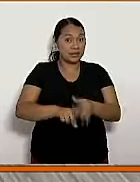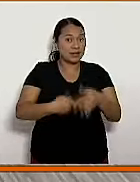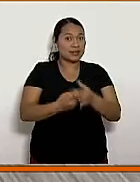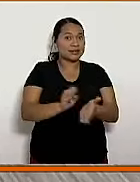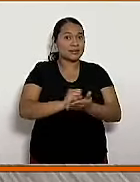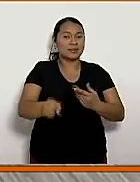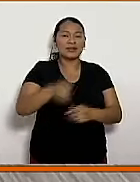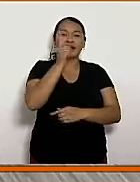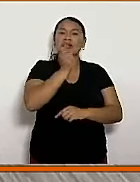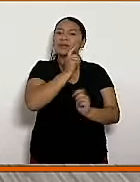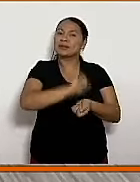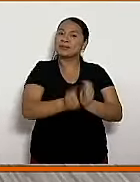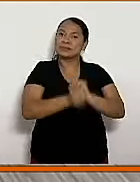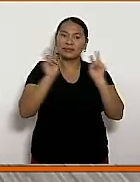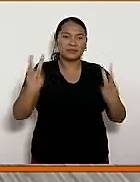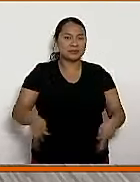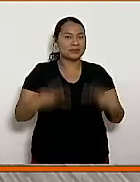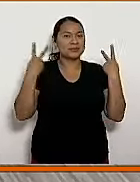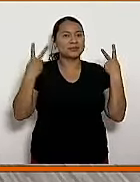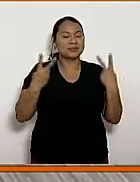¡Loto! ¡Te cambia la vida!